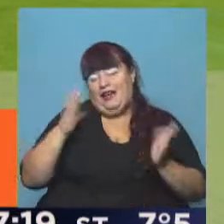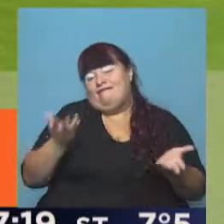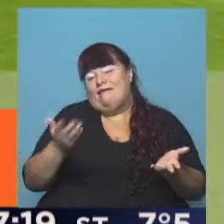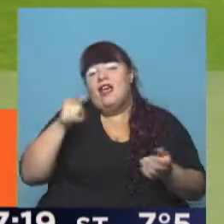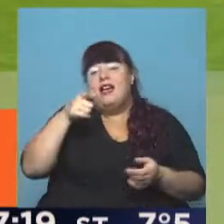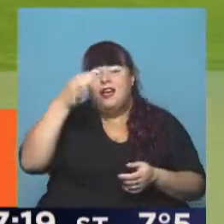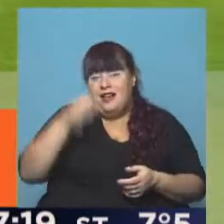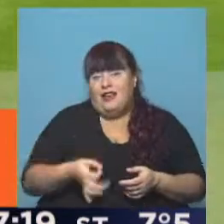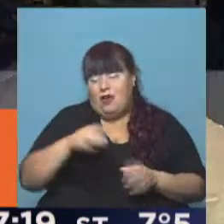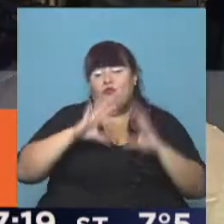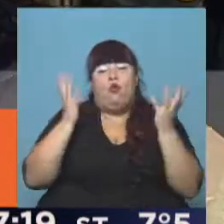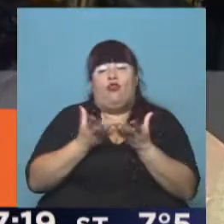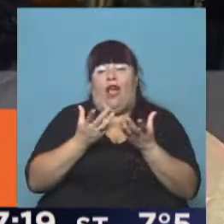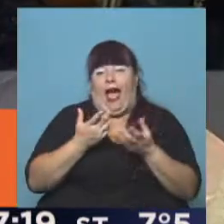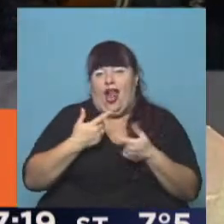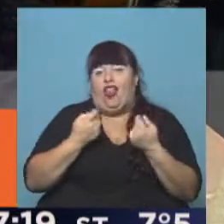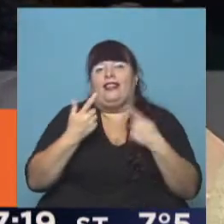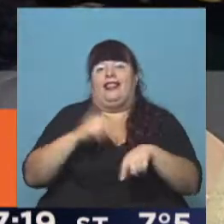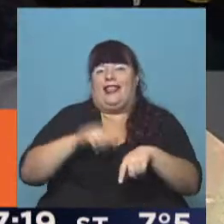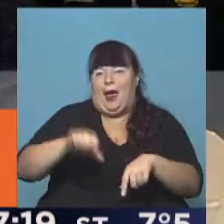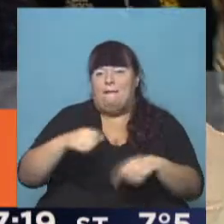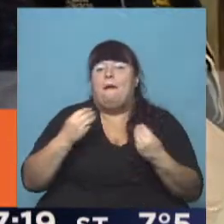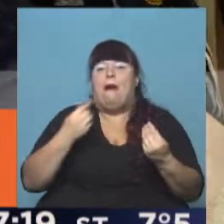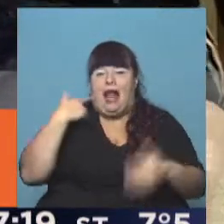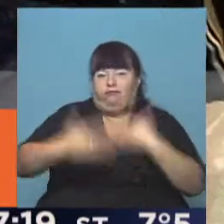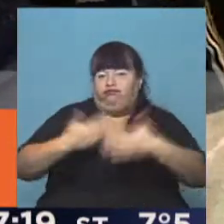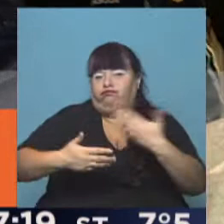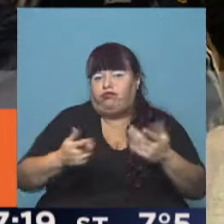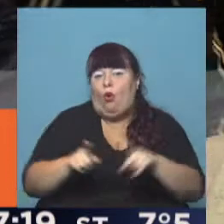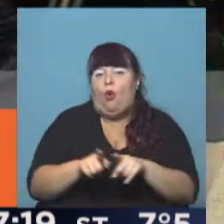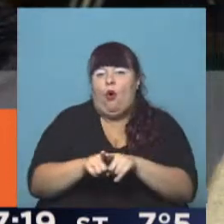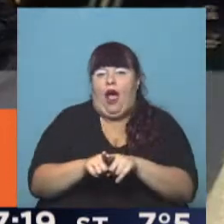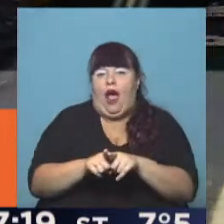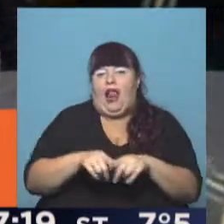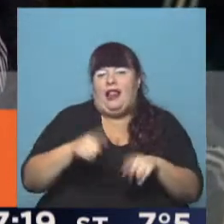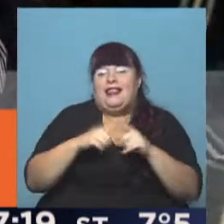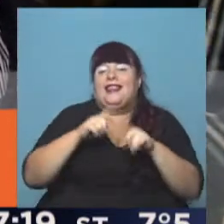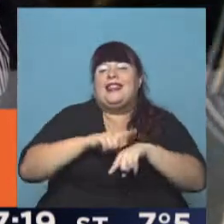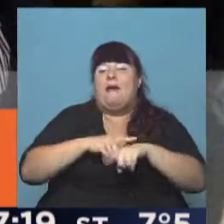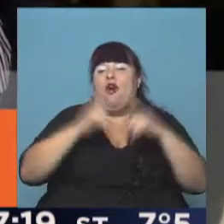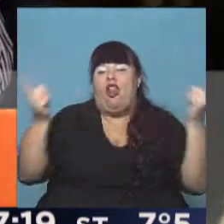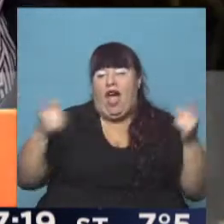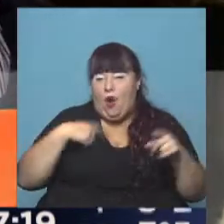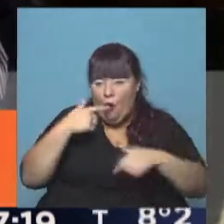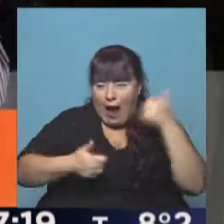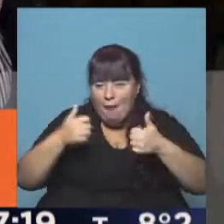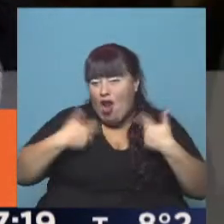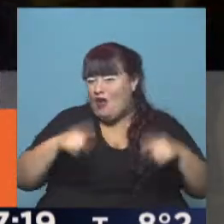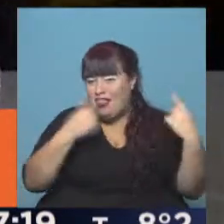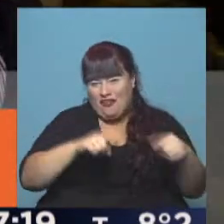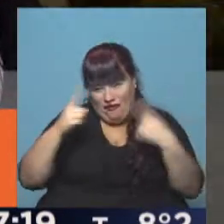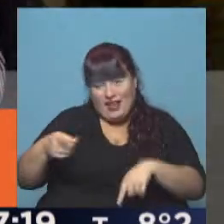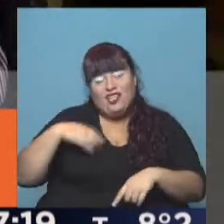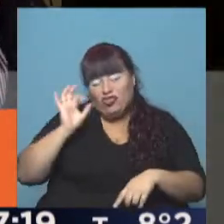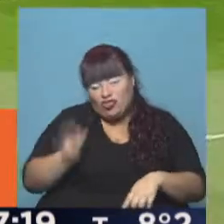Evidentemente el Mundial no te da chance de poder desarrollar durante más tiempo como lo es un campeonato normal. Sabíamos